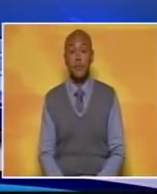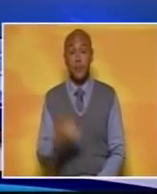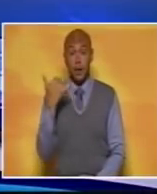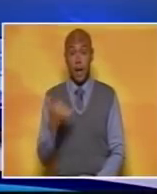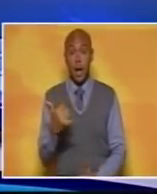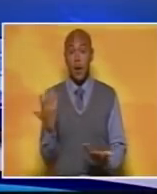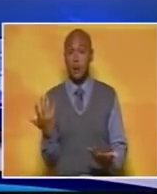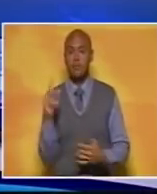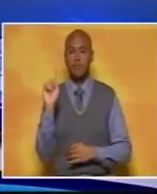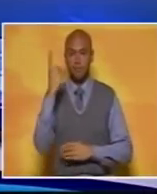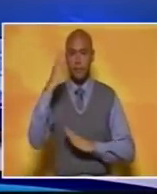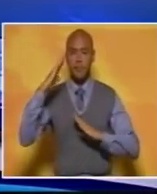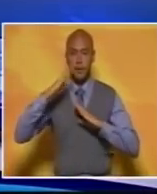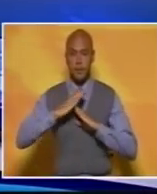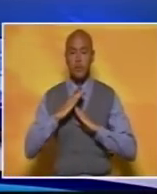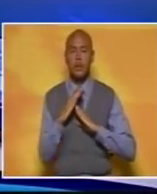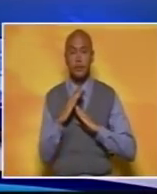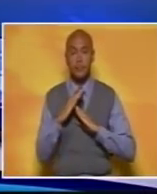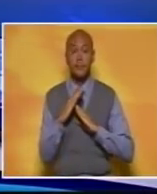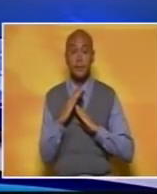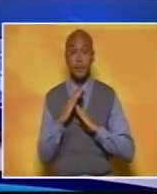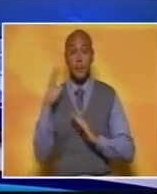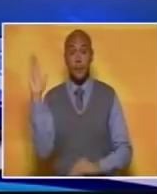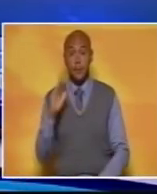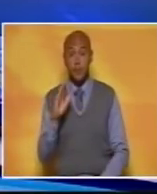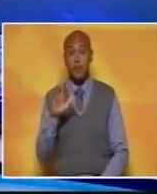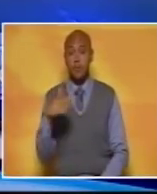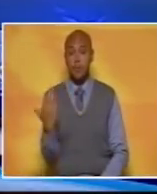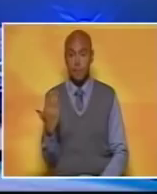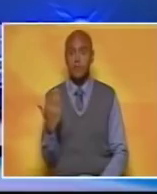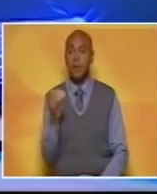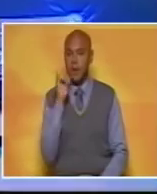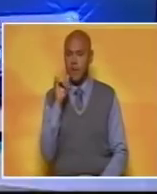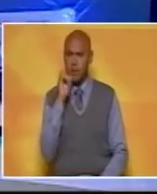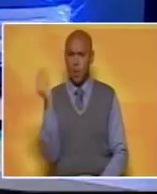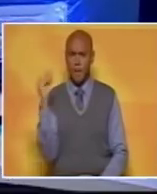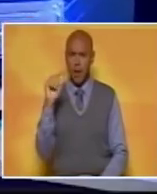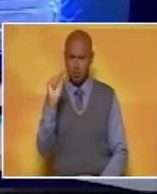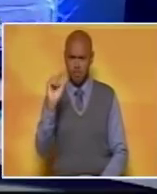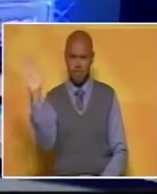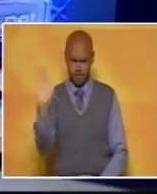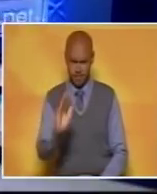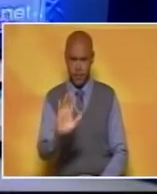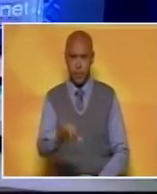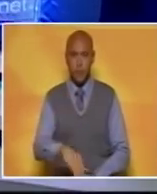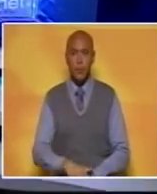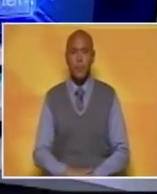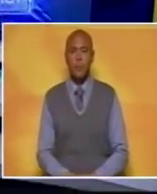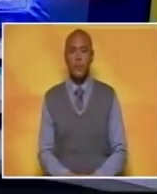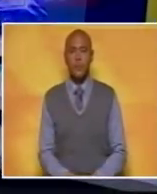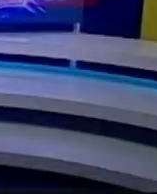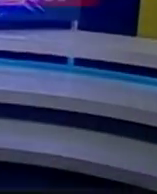Amigos, es momento de hacer nuestra primera pausa. A regreso tenemos más información, quédense allí que ya venimos.